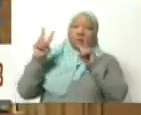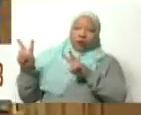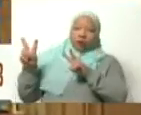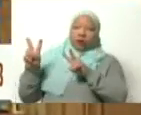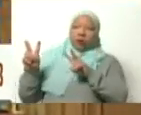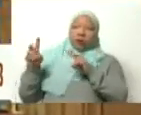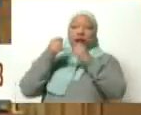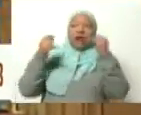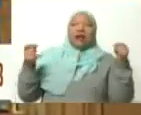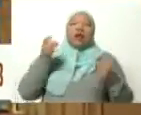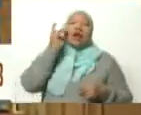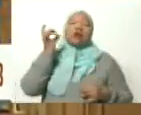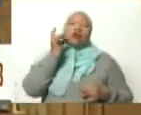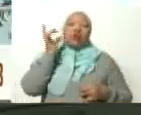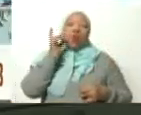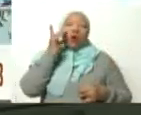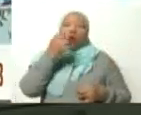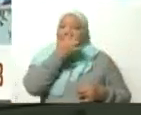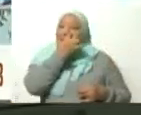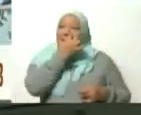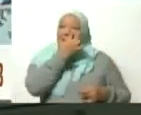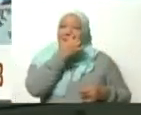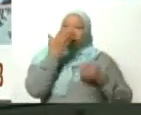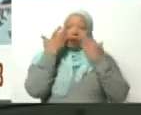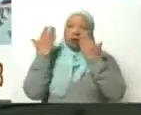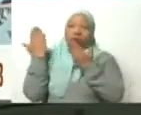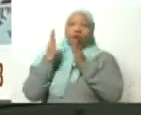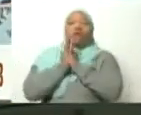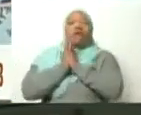azul, si por favor proyectan la lámina.